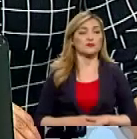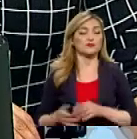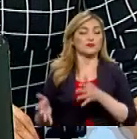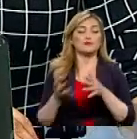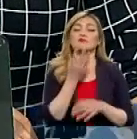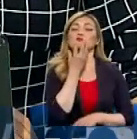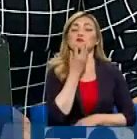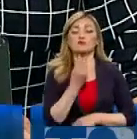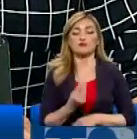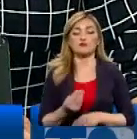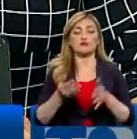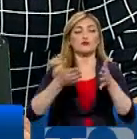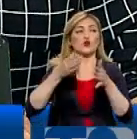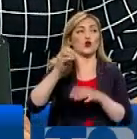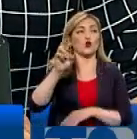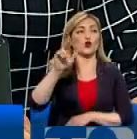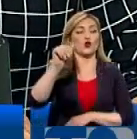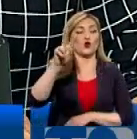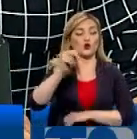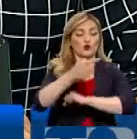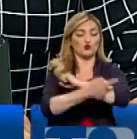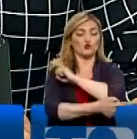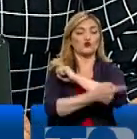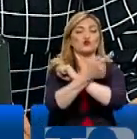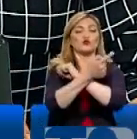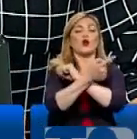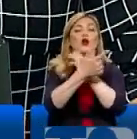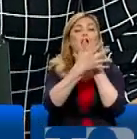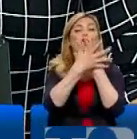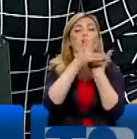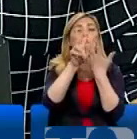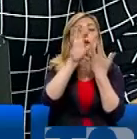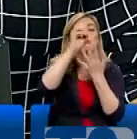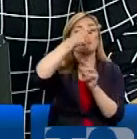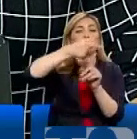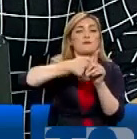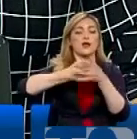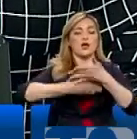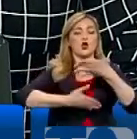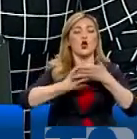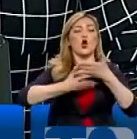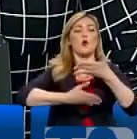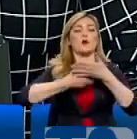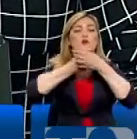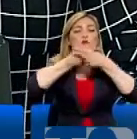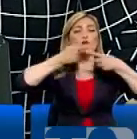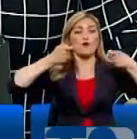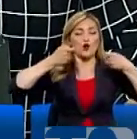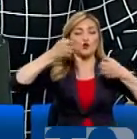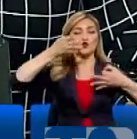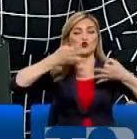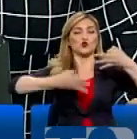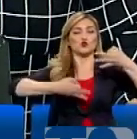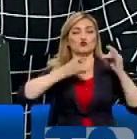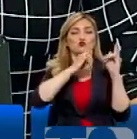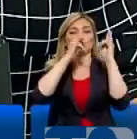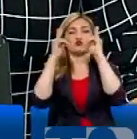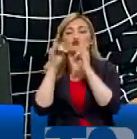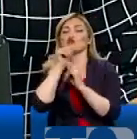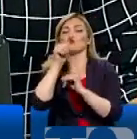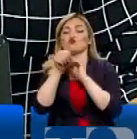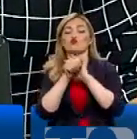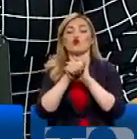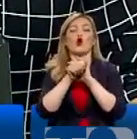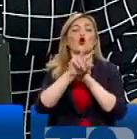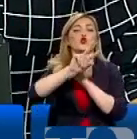El israelí Shaiman Oren fue sentenciado a 20 meses de cárcel por el uso doloso de documento falso e irá a juicio por enriquecimiento privado